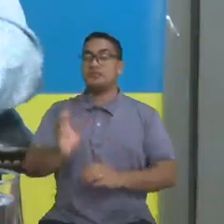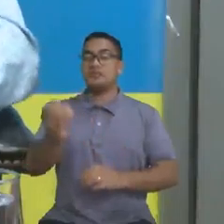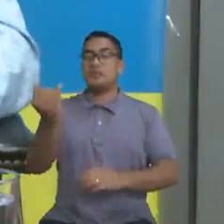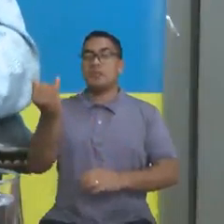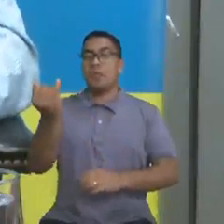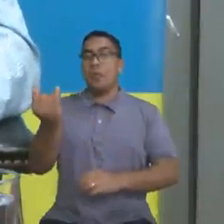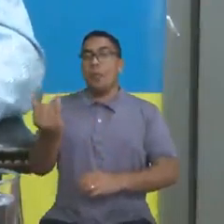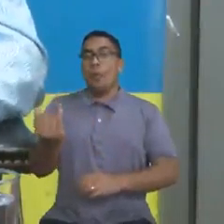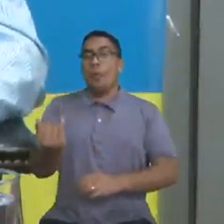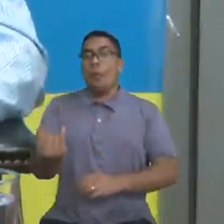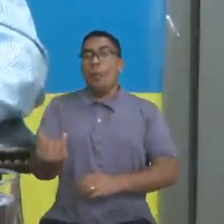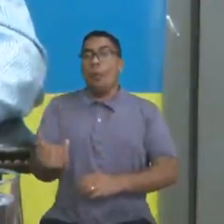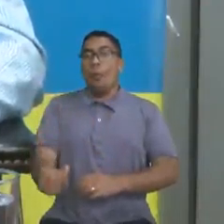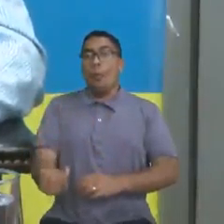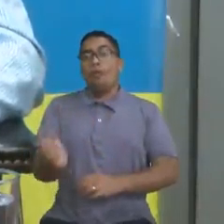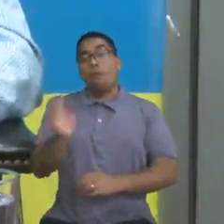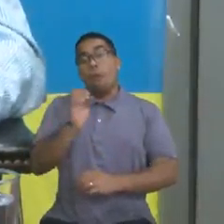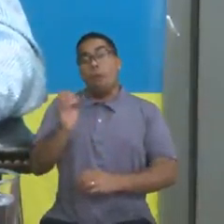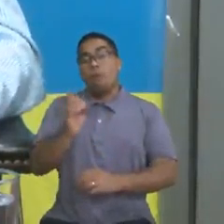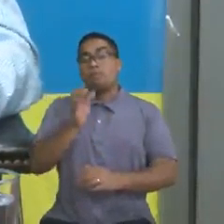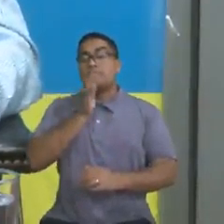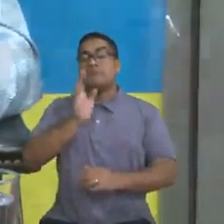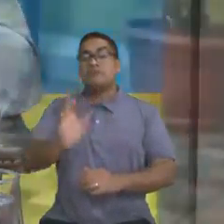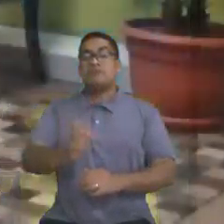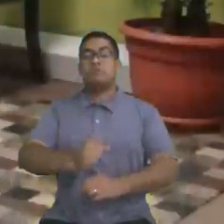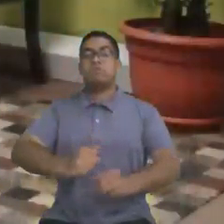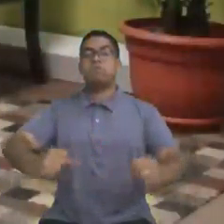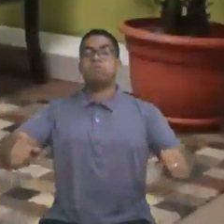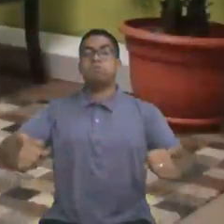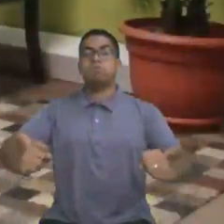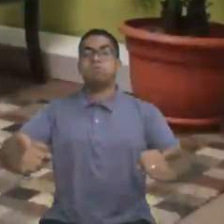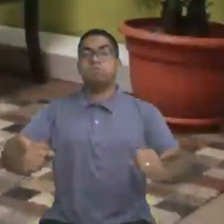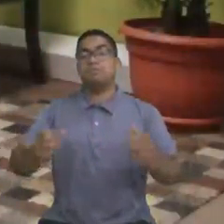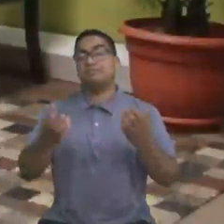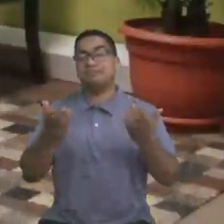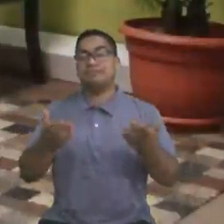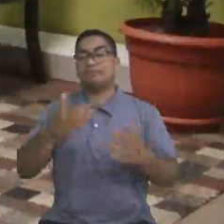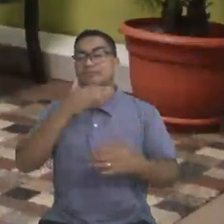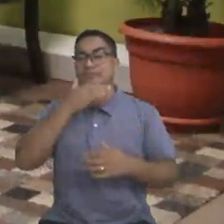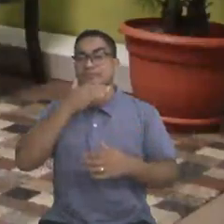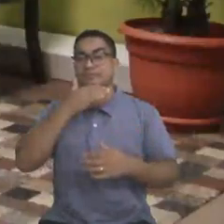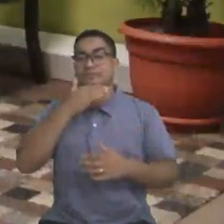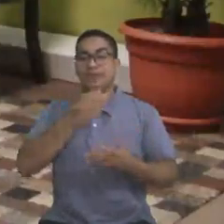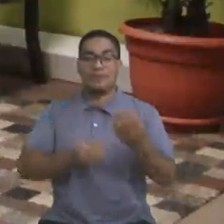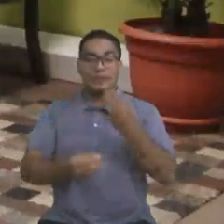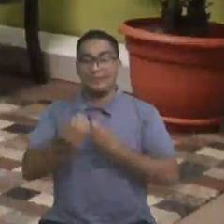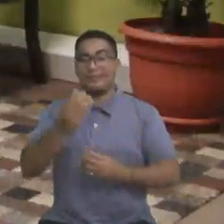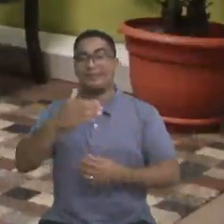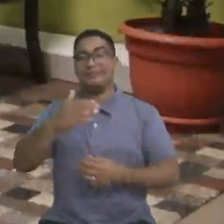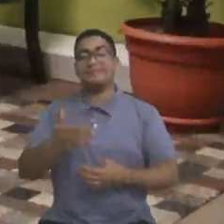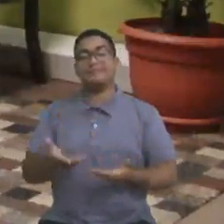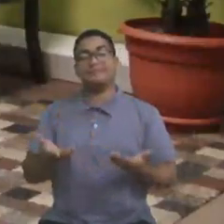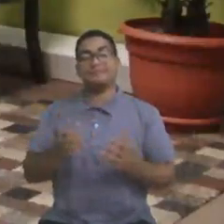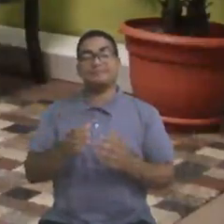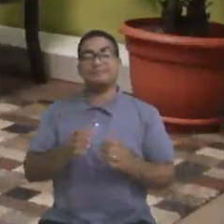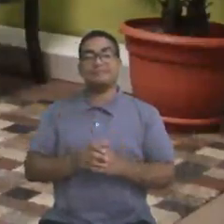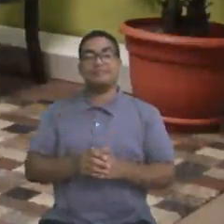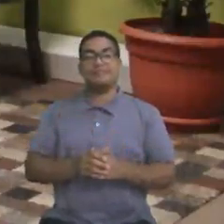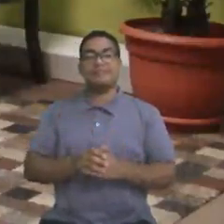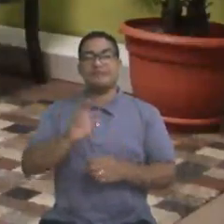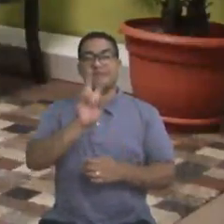pesar. Recordemos que el estado nutricional tiene que ver con niños desnutridos y niños también que estén en sobrepeso, ¿verdad, licenciada?